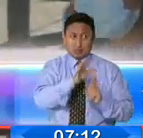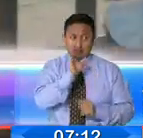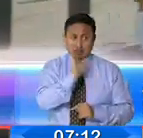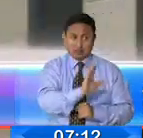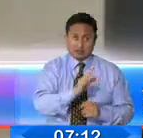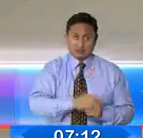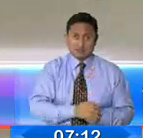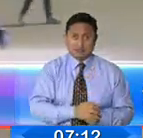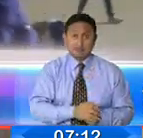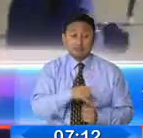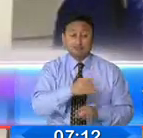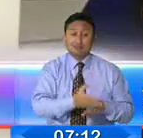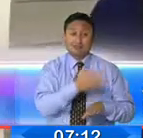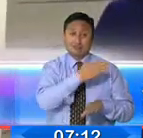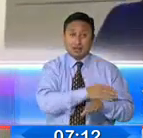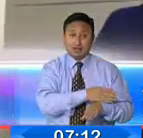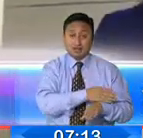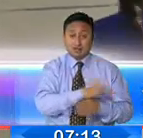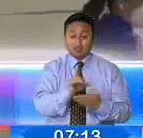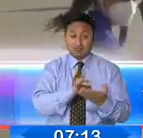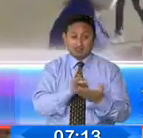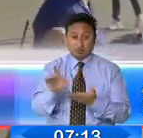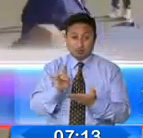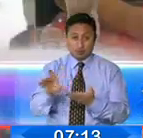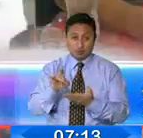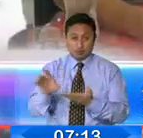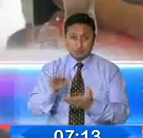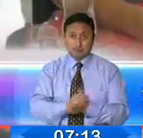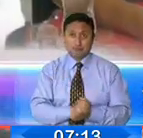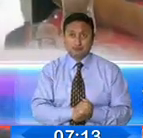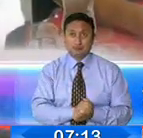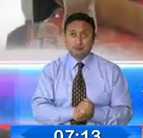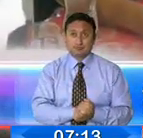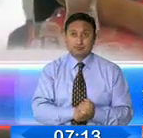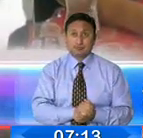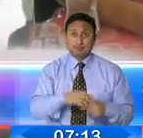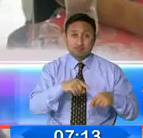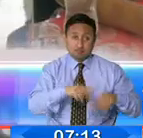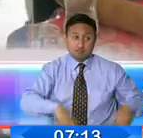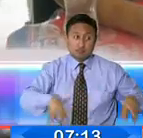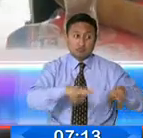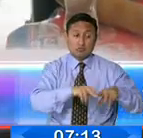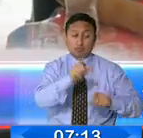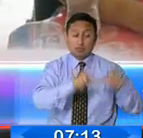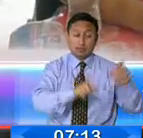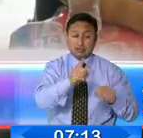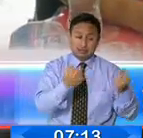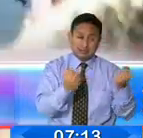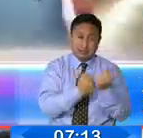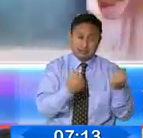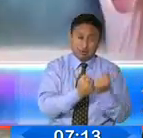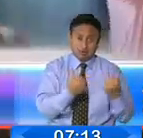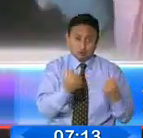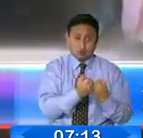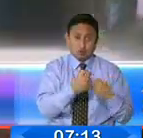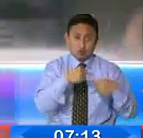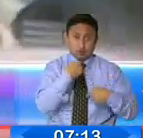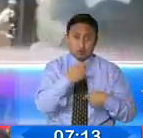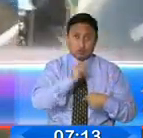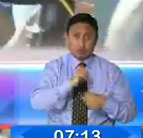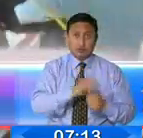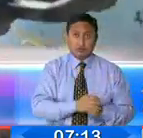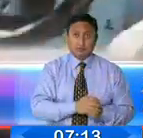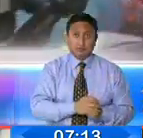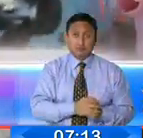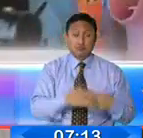cantón, quienes fueron despedidos en plena pandemia. En este recorrido recibió el cariño de sus simpatizantes, al tiempo que mencionó